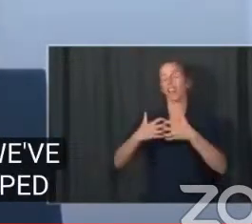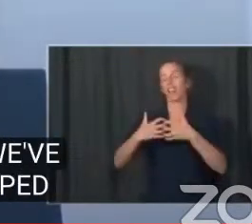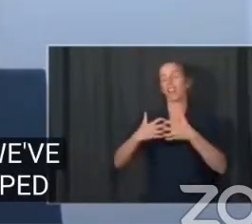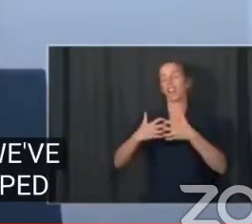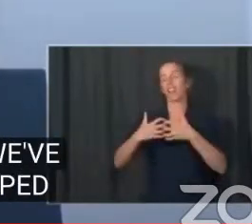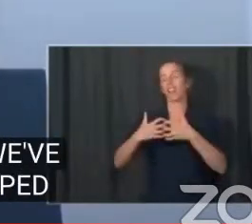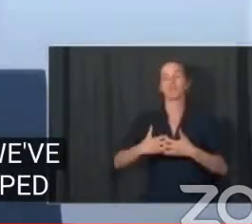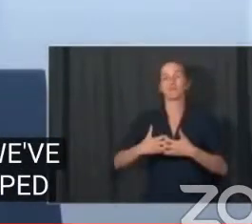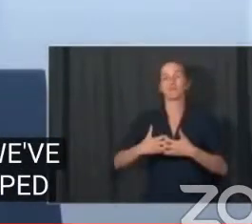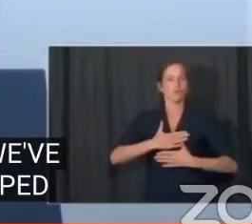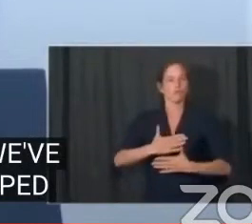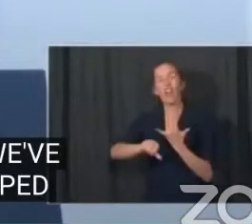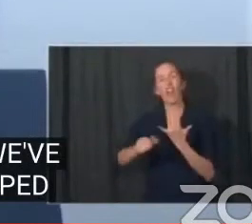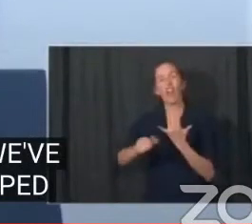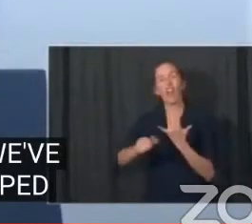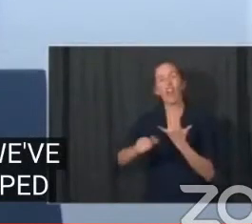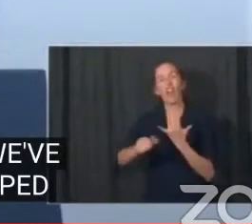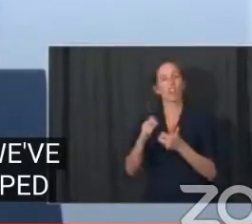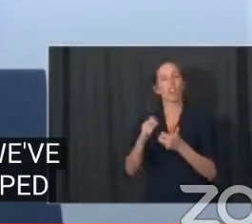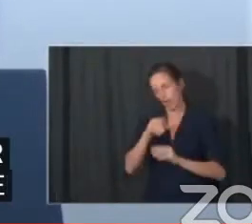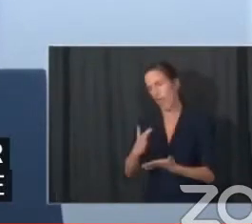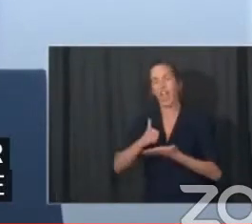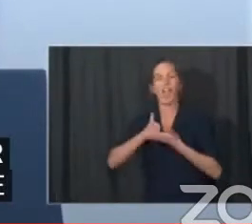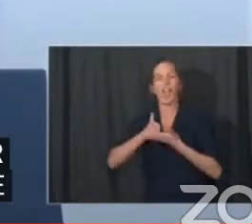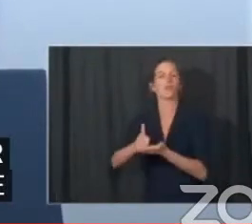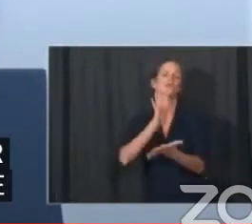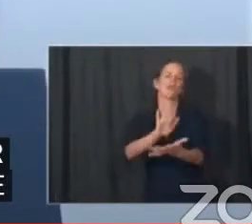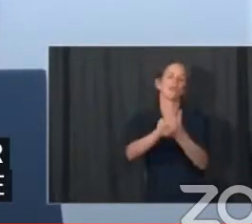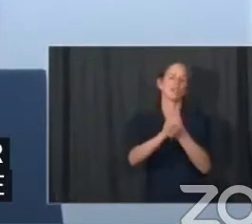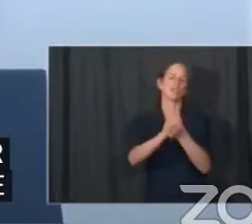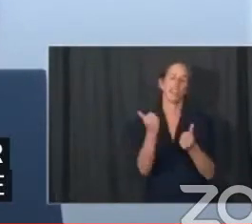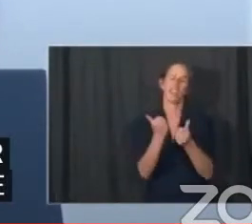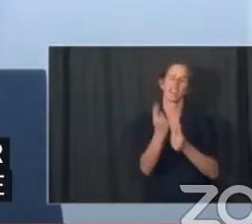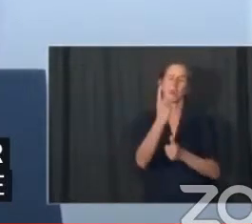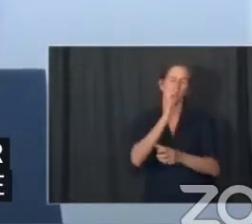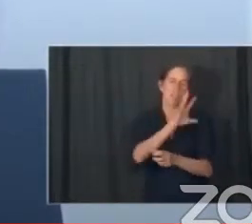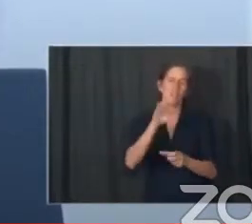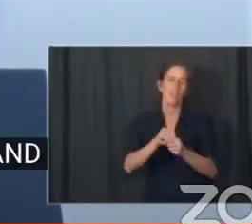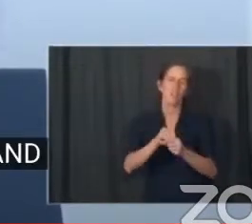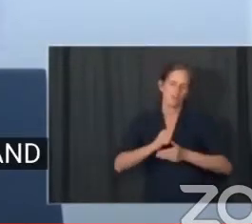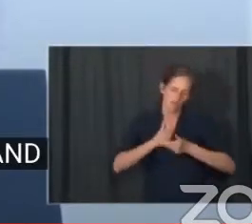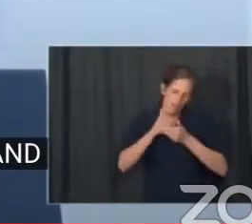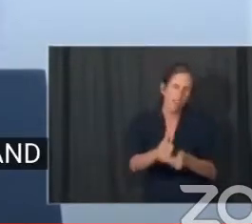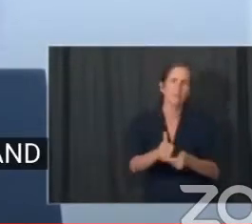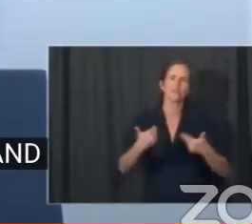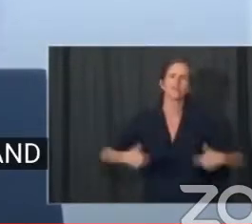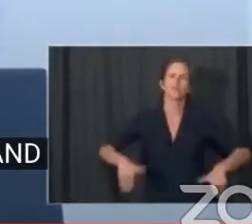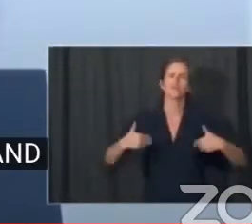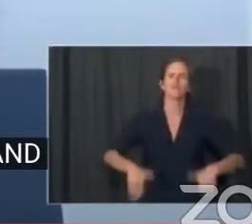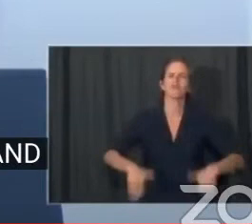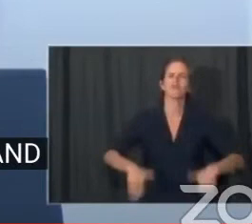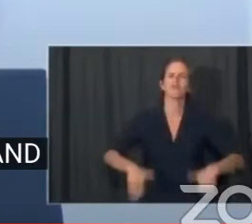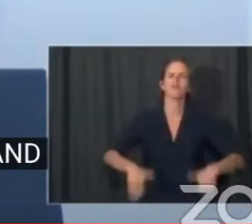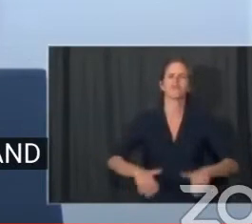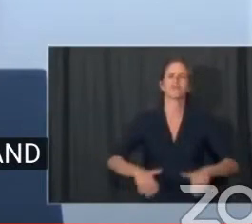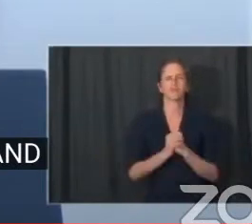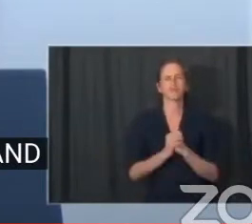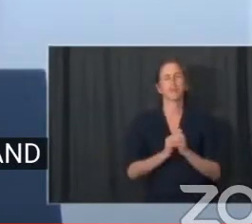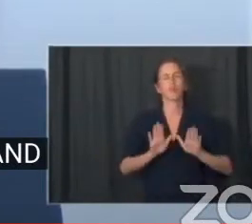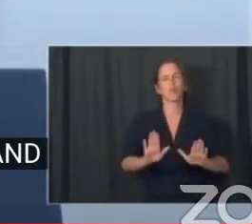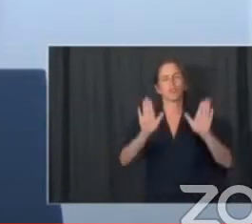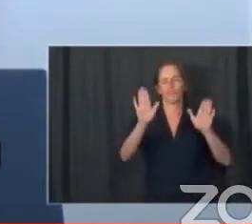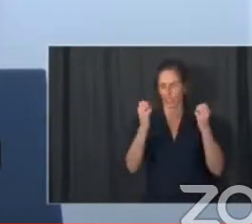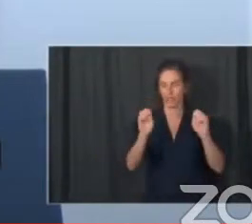like que to felicitar a todo lo que hemos congratulate hecho. Hemos everyone sido capaces involved de in this ayudar a effort. muchísimos It's países been an con incredible los effort. ventiladores As a y los result of problemas que ellos han Operation estado Warp Speed,